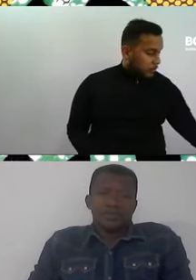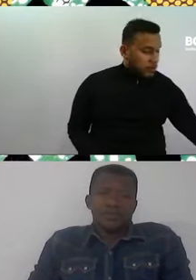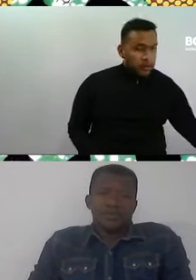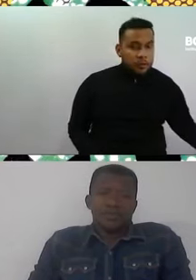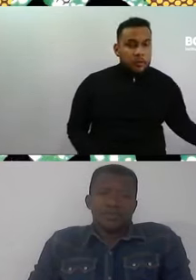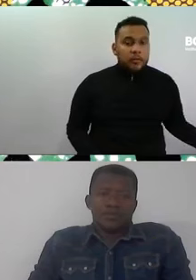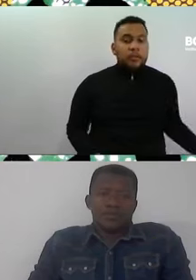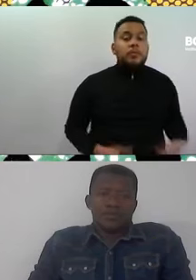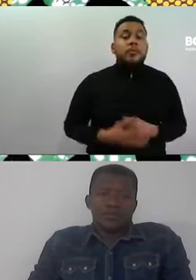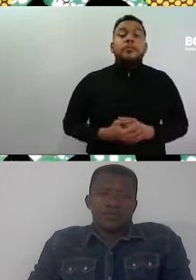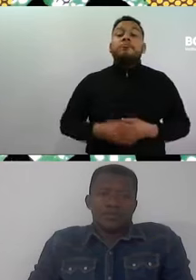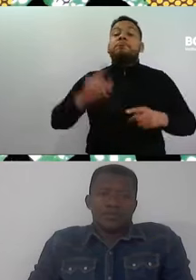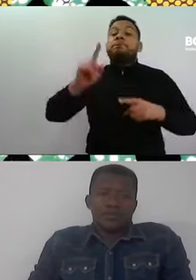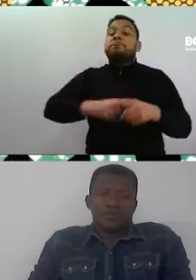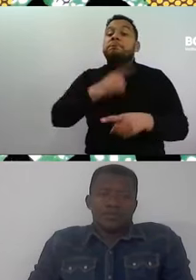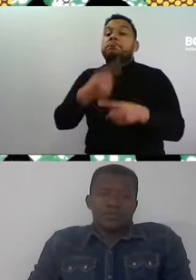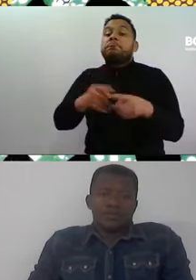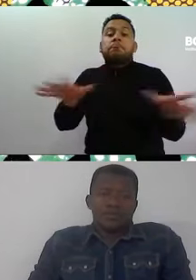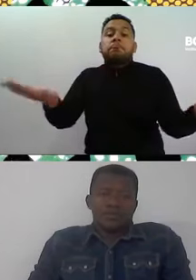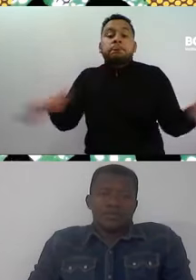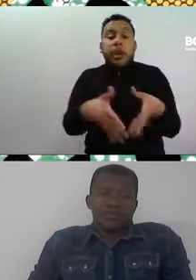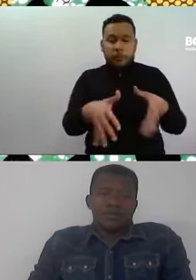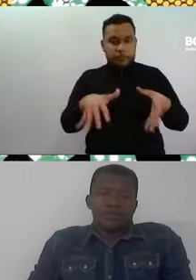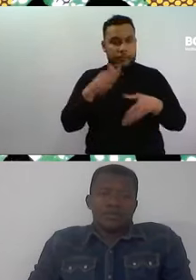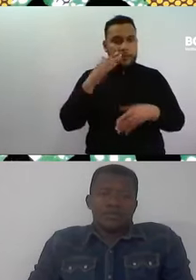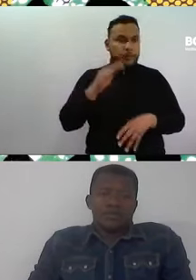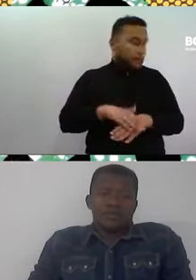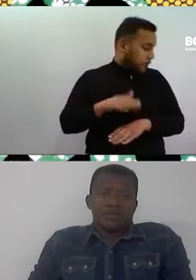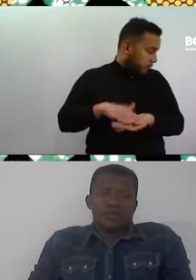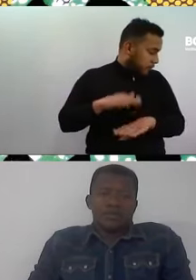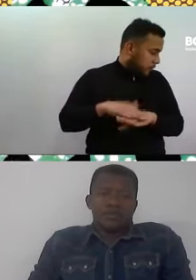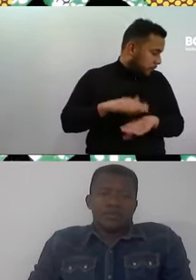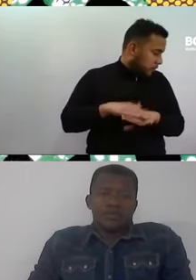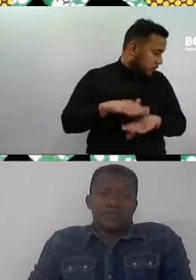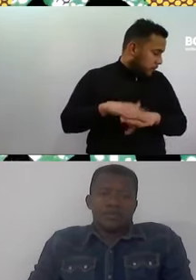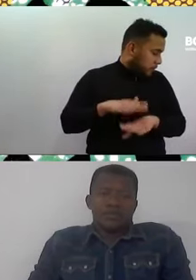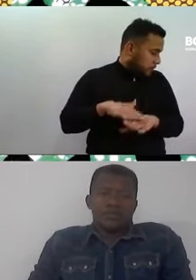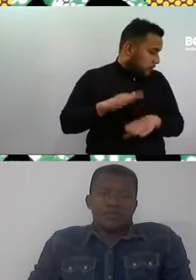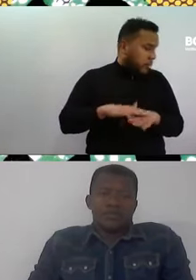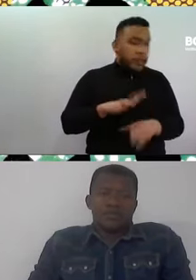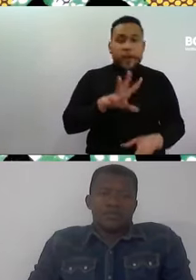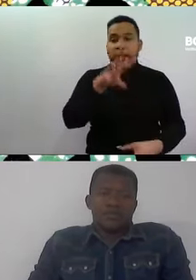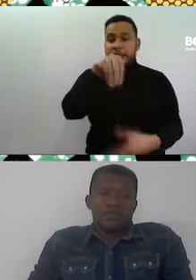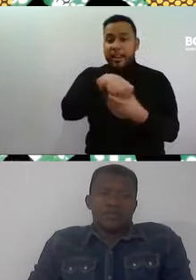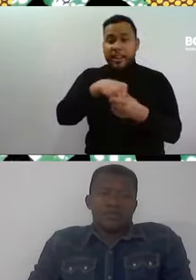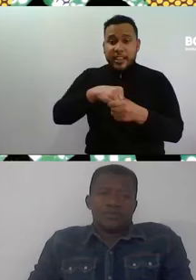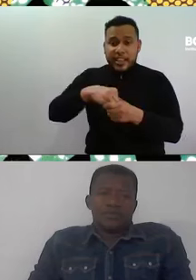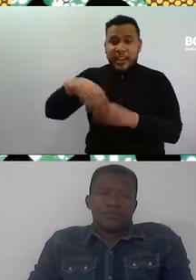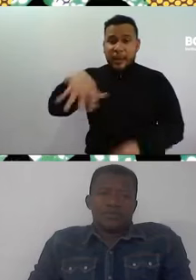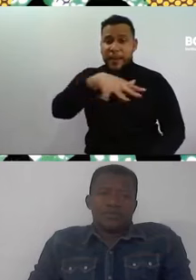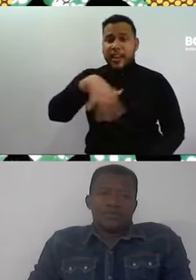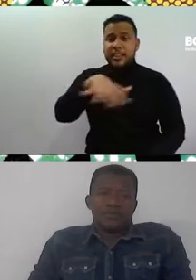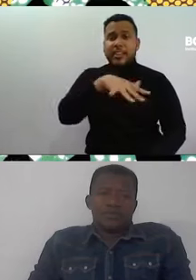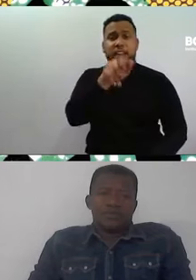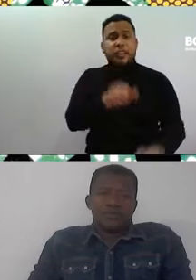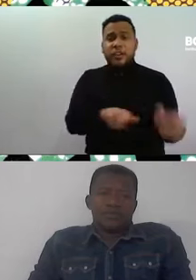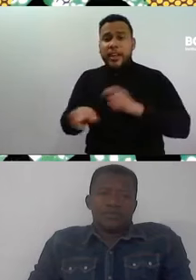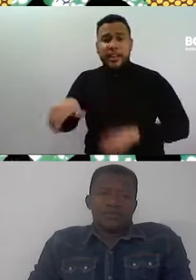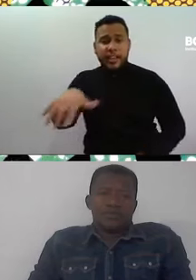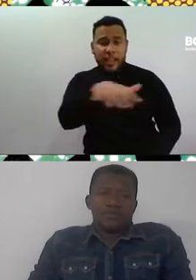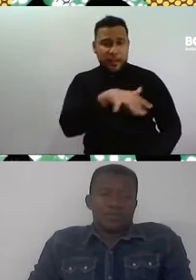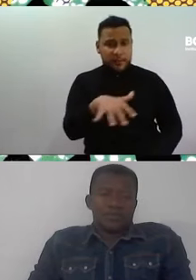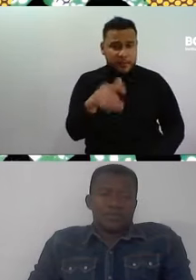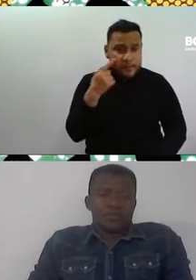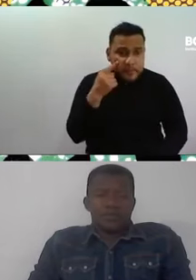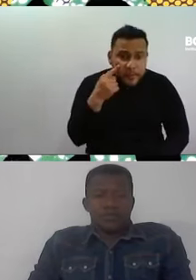Entonces, están las formas de llamar a las personas. Ah, tú decías Bernardino Pérez. Yo no lo